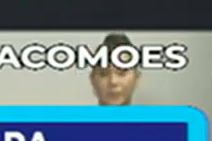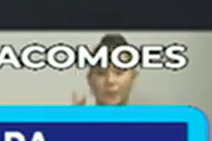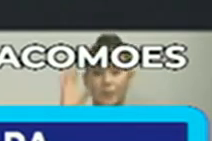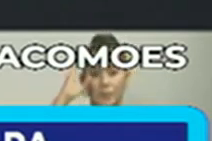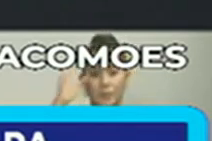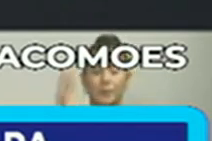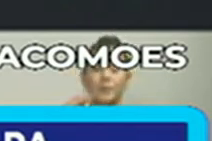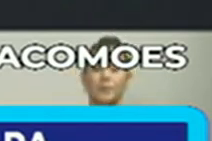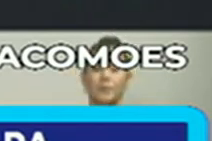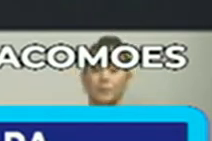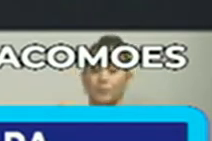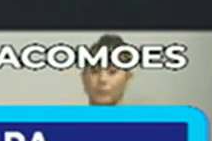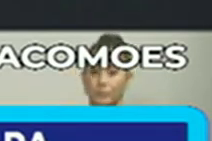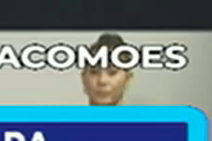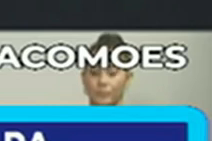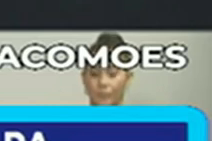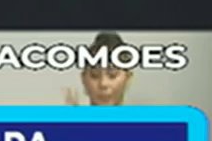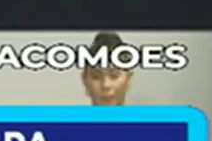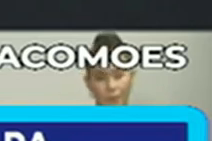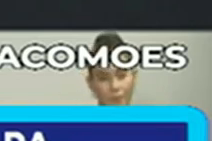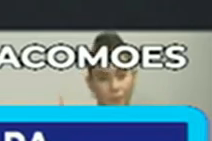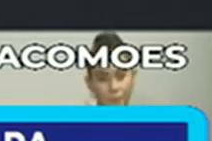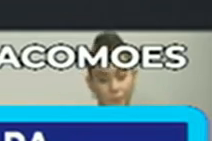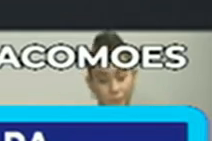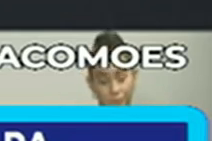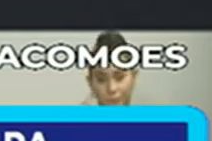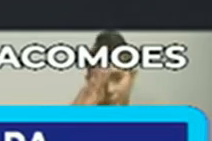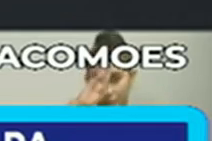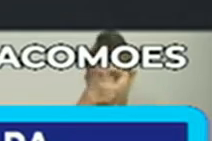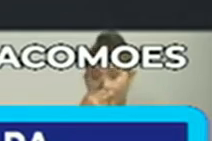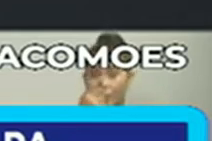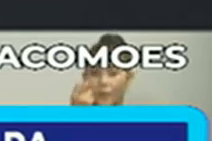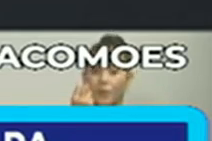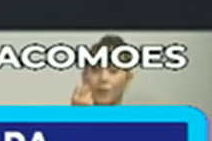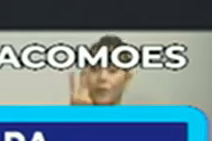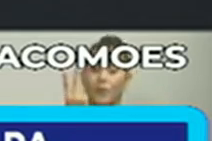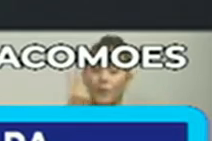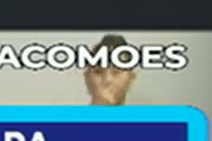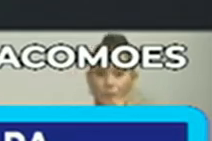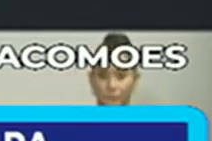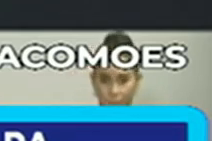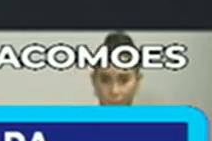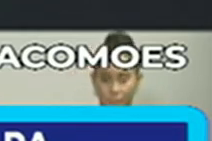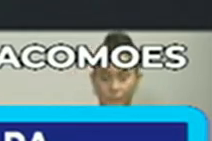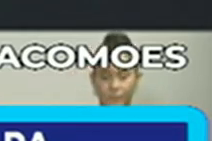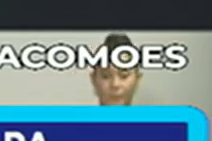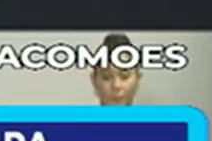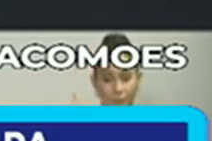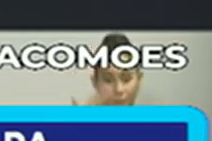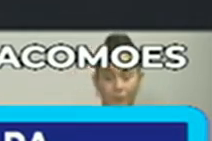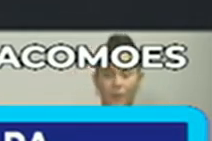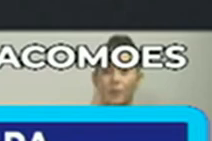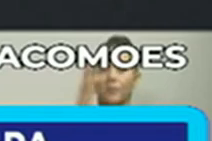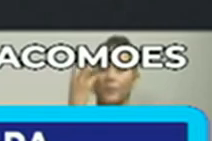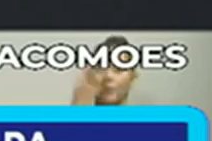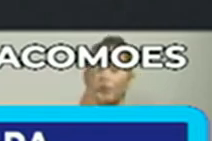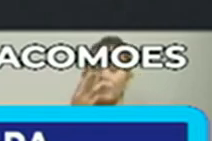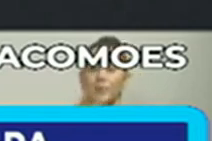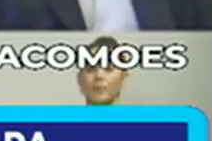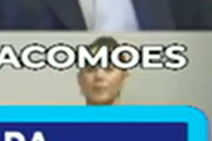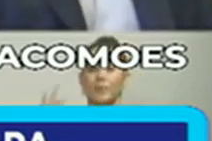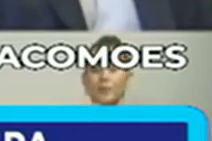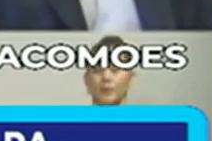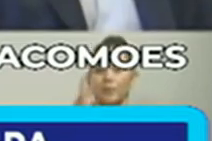policial que visitó el país en espacio de 12 días, del 16 al 29 de mayo pasado,